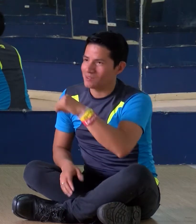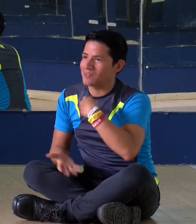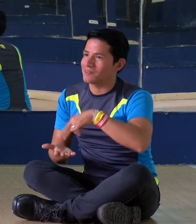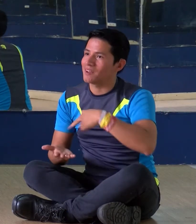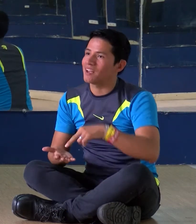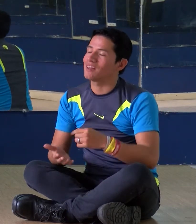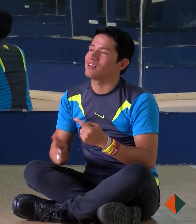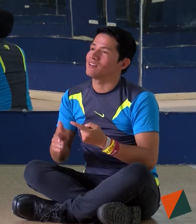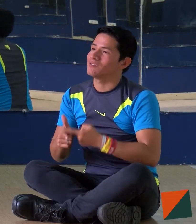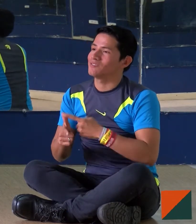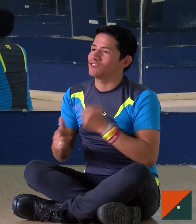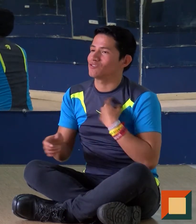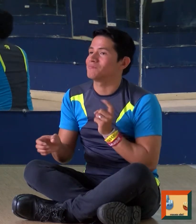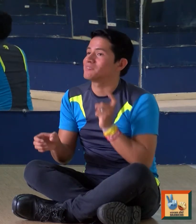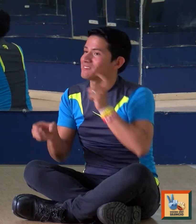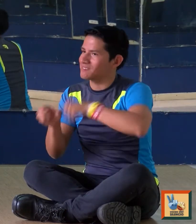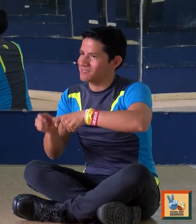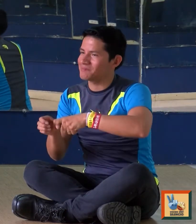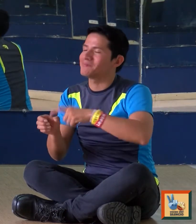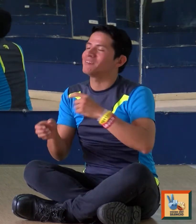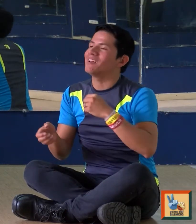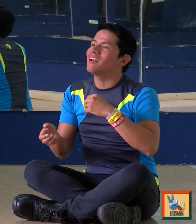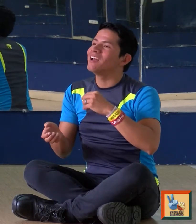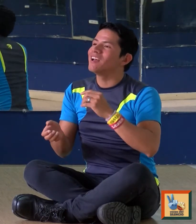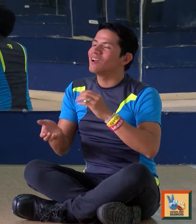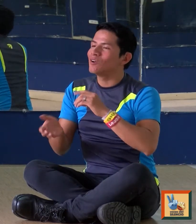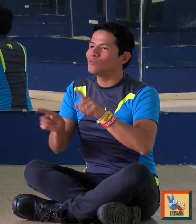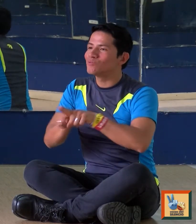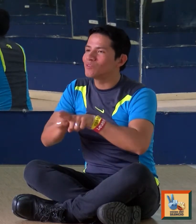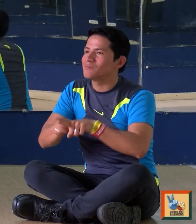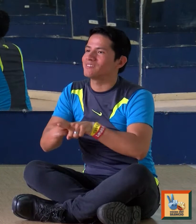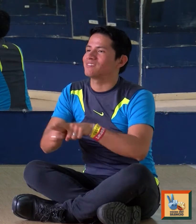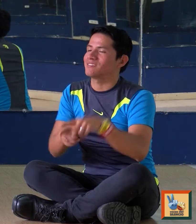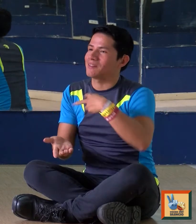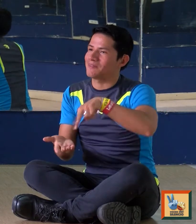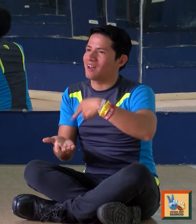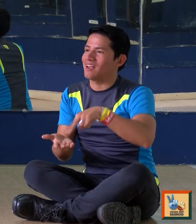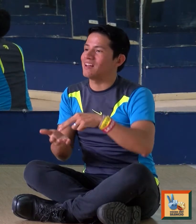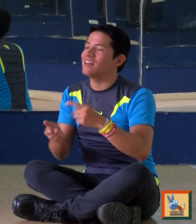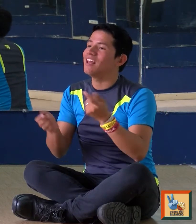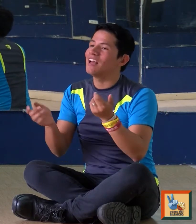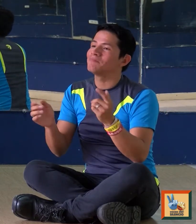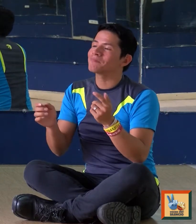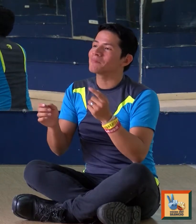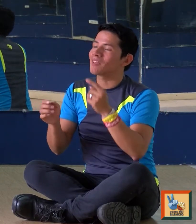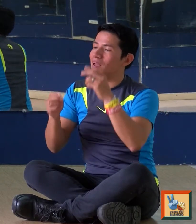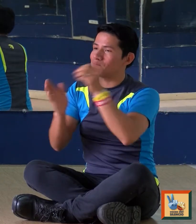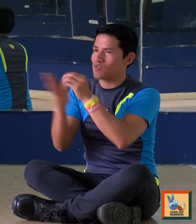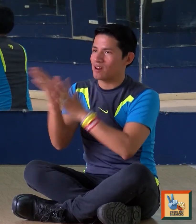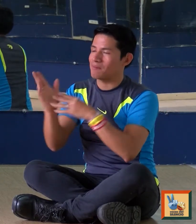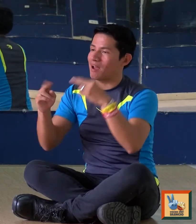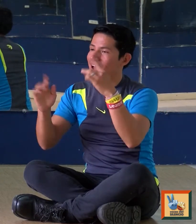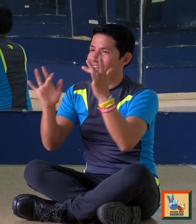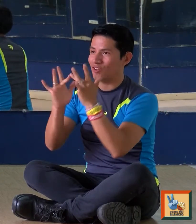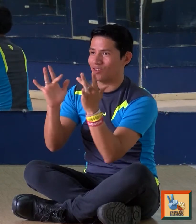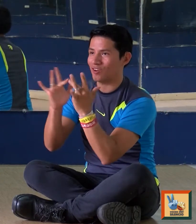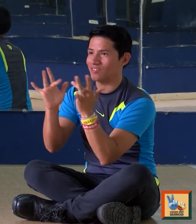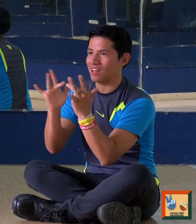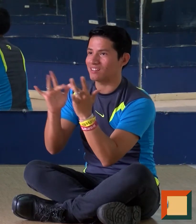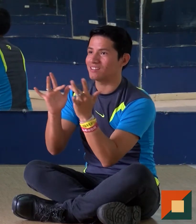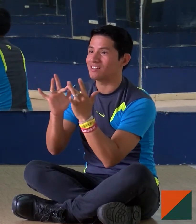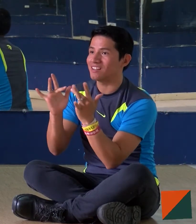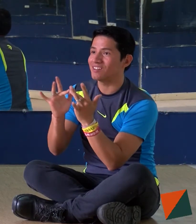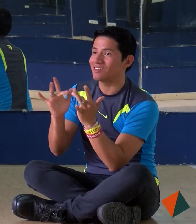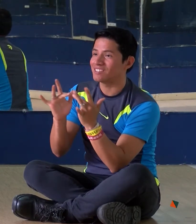Decidí aprender a bailar ya que me encanta. Disfruto al hacerlo. De hecho, me inscribí en una competencia de baile justamente en un